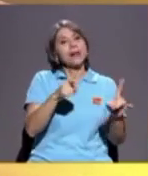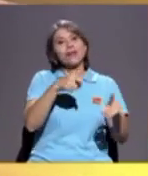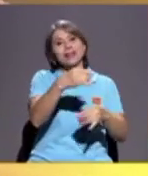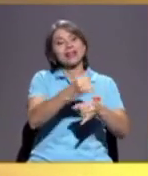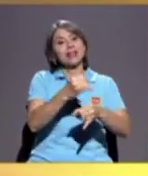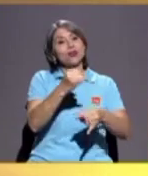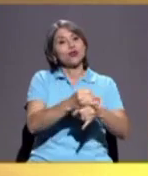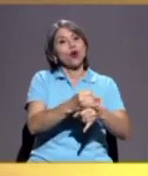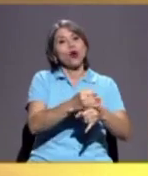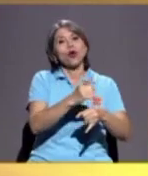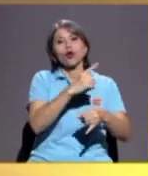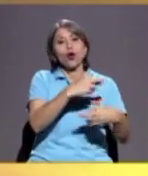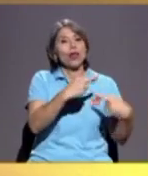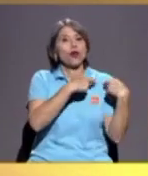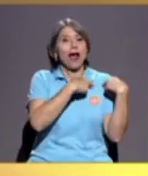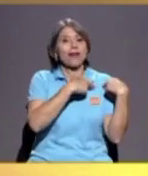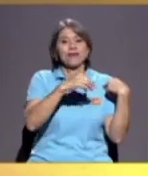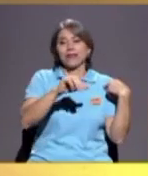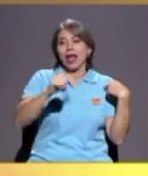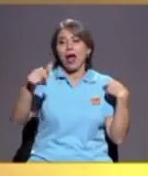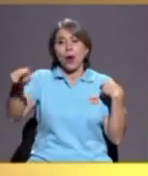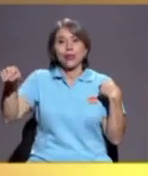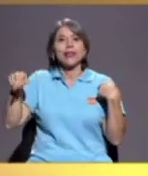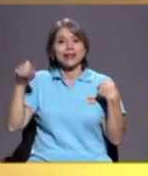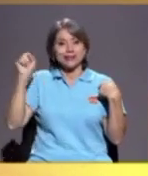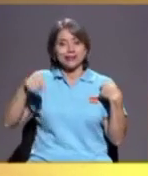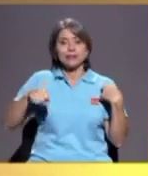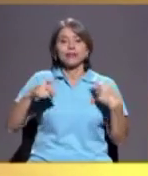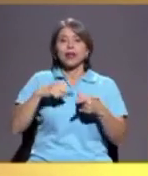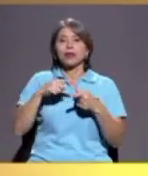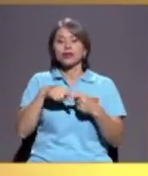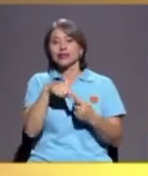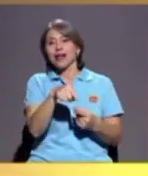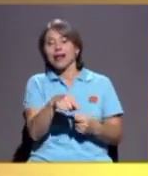no le tocaba. Entonces ahí se da un